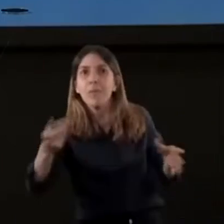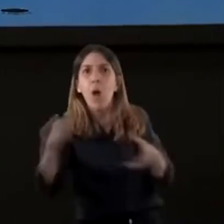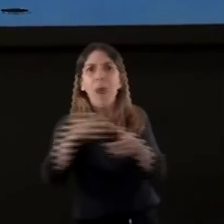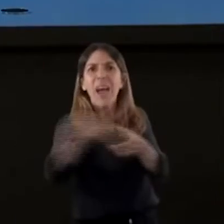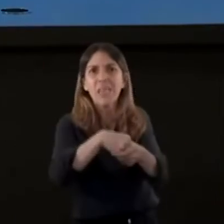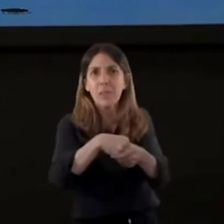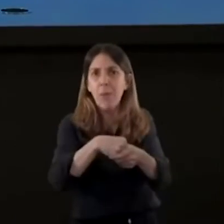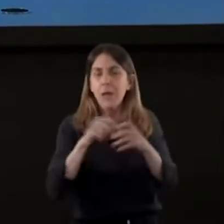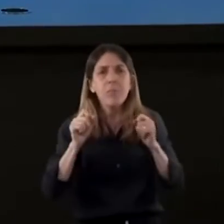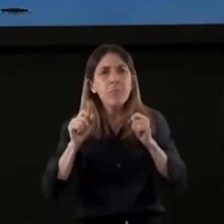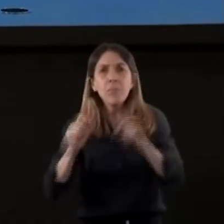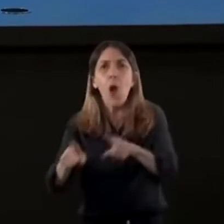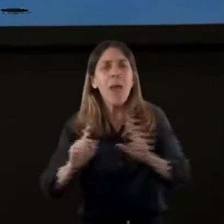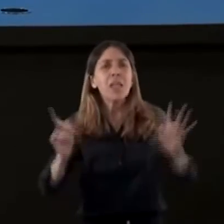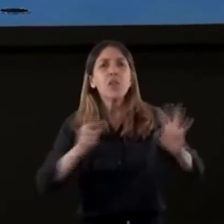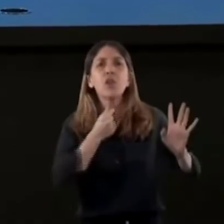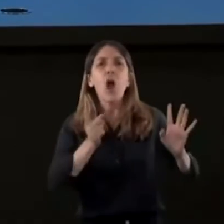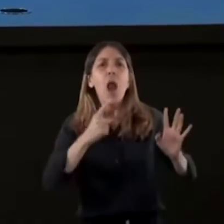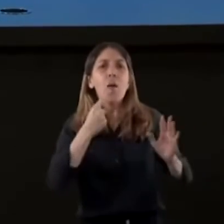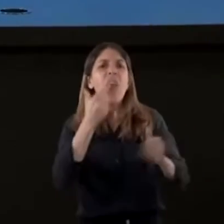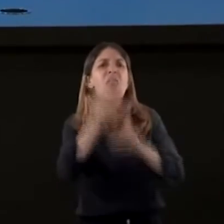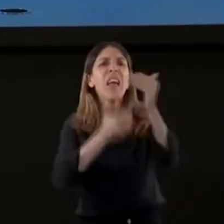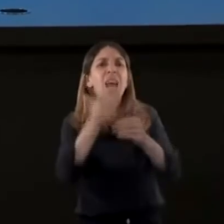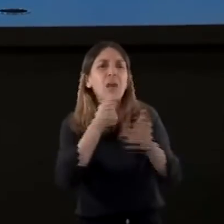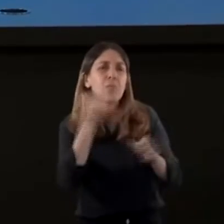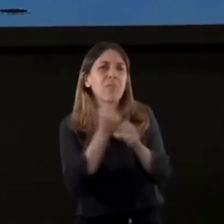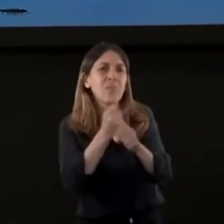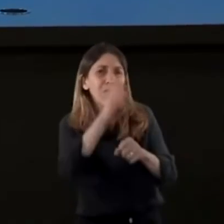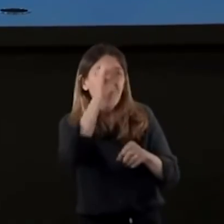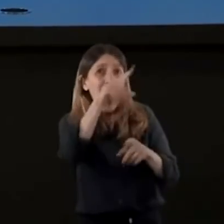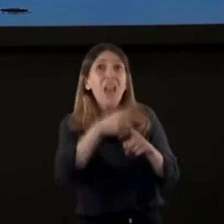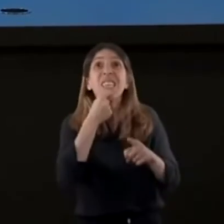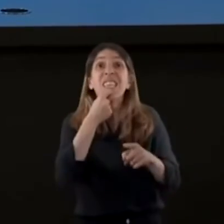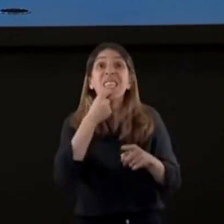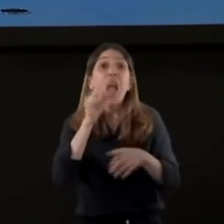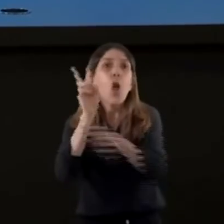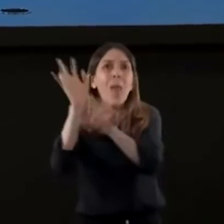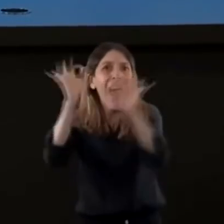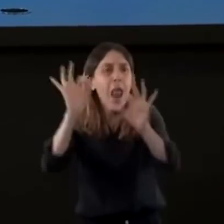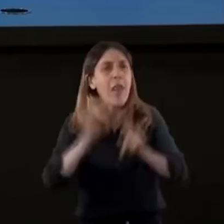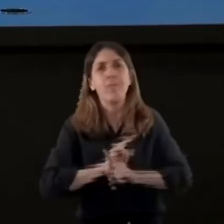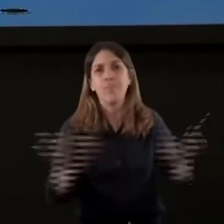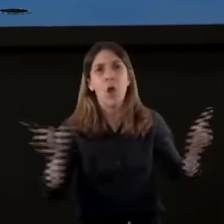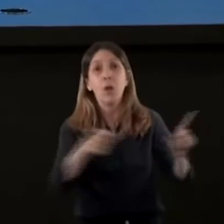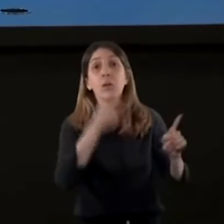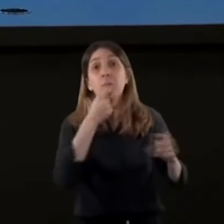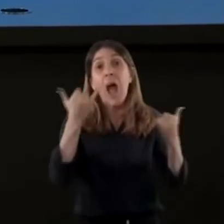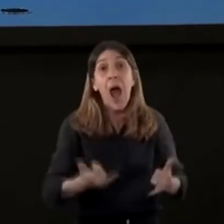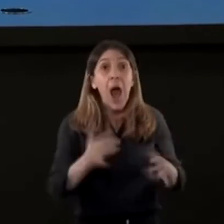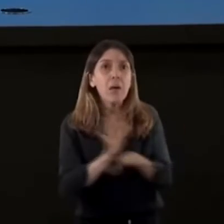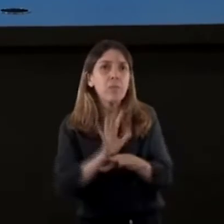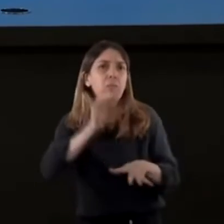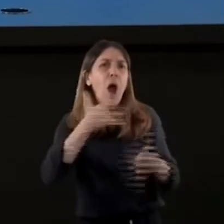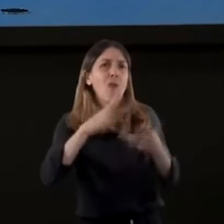No nos interesa ningún desarrollo minero en Argentina que descuide el ambiente. Sí, aquel que tenga las mejores